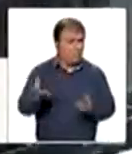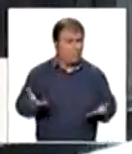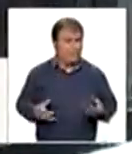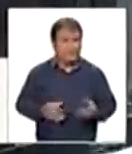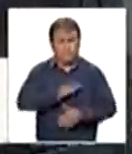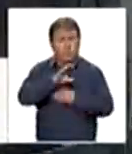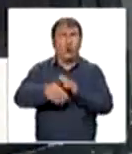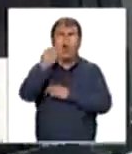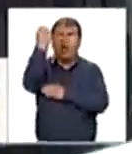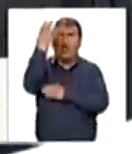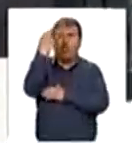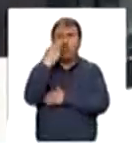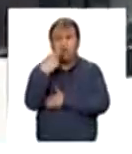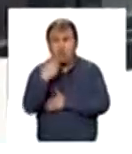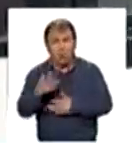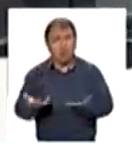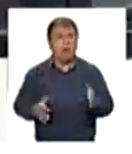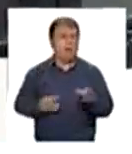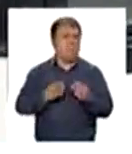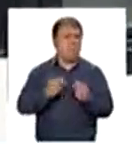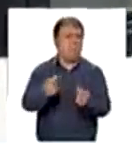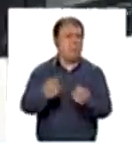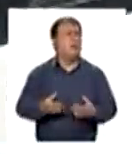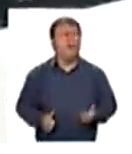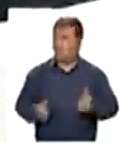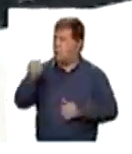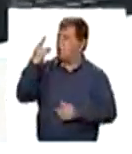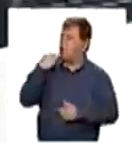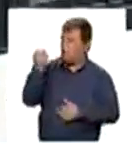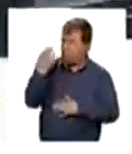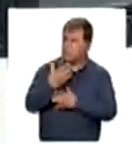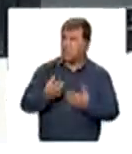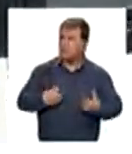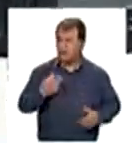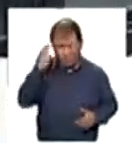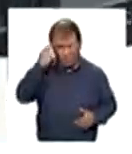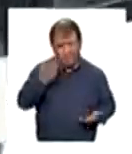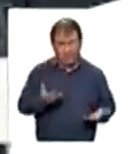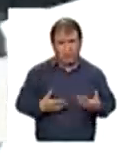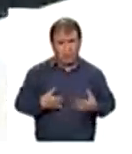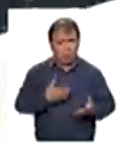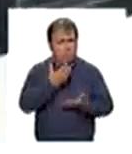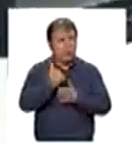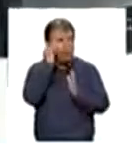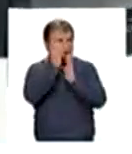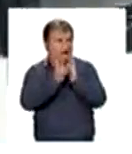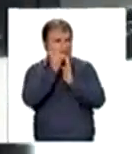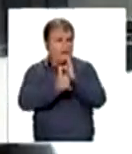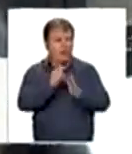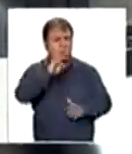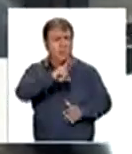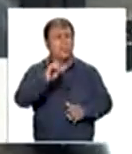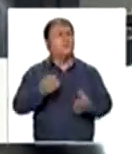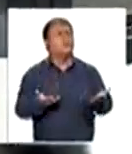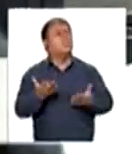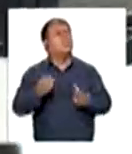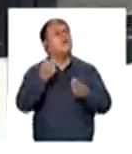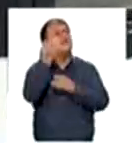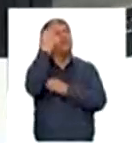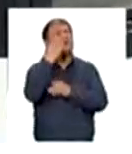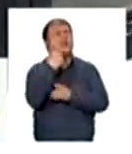luces que se han pasado, la luz roja, el exceso de roja. ¿Cuál roja? ¿Dónde me va a pasar roja? Todo lo que hemos estado registrando desde la avenida 28. ¿Cuál roja? ¿Dónde me pasó la